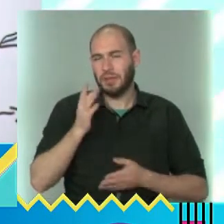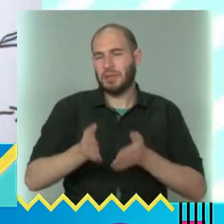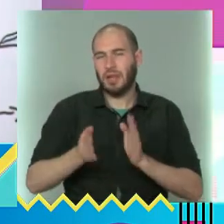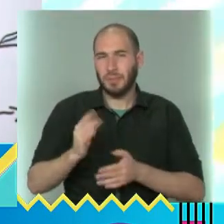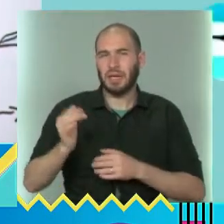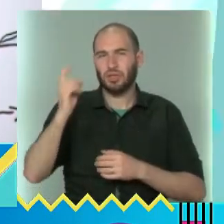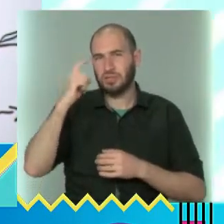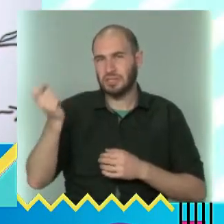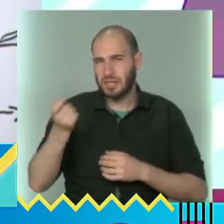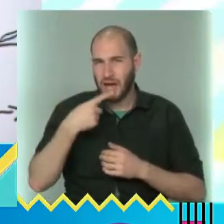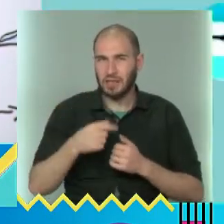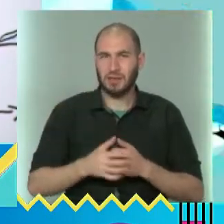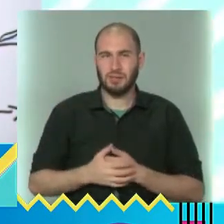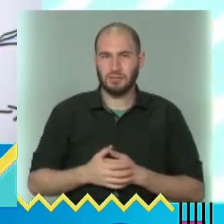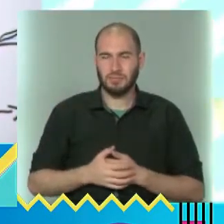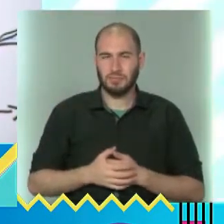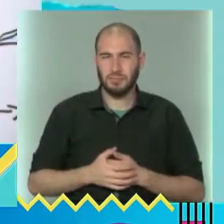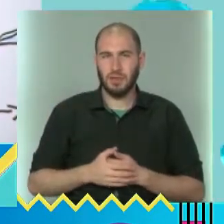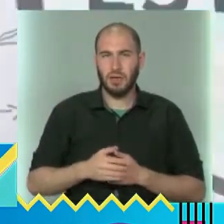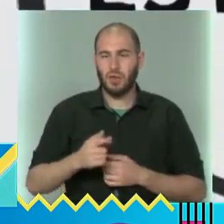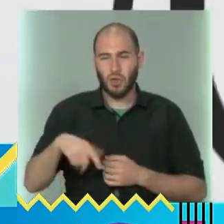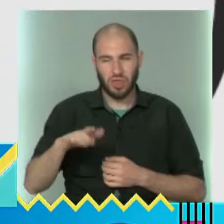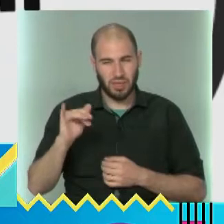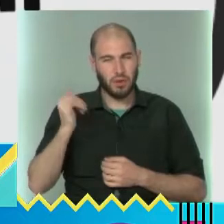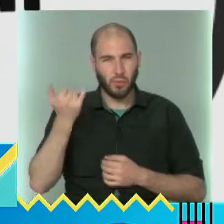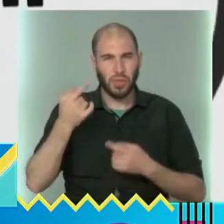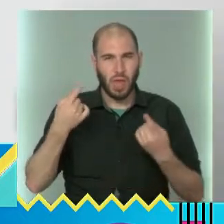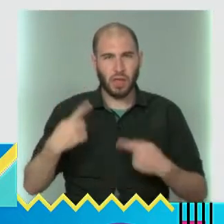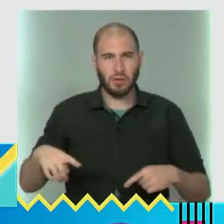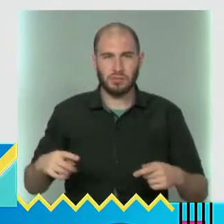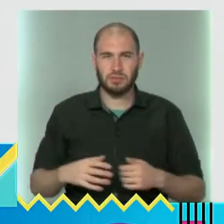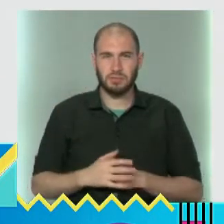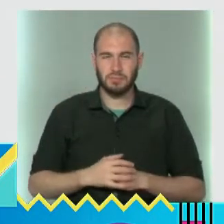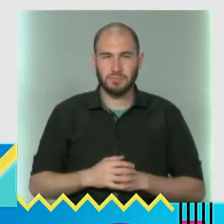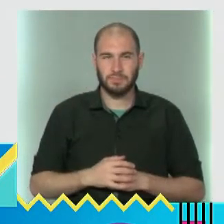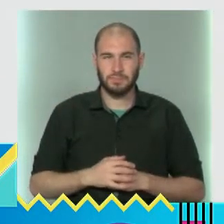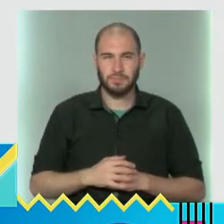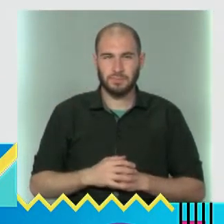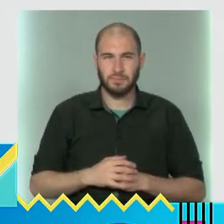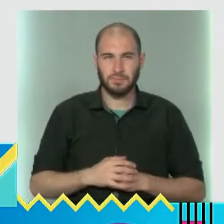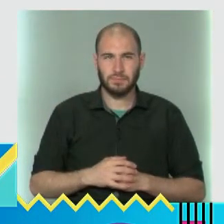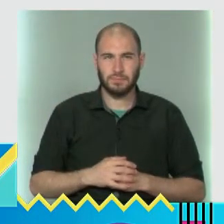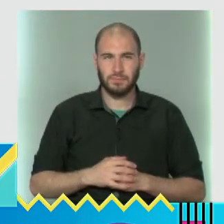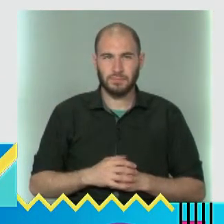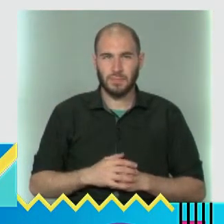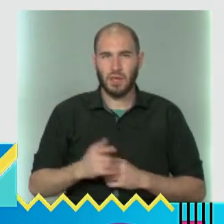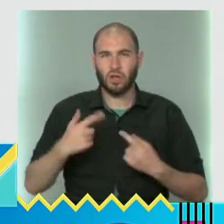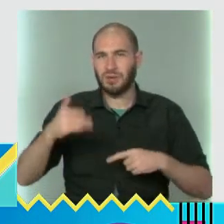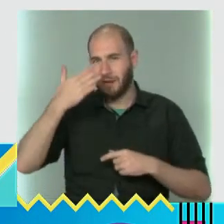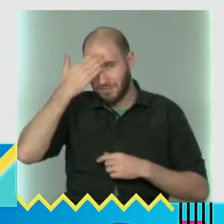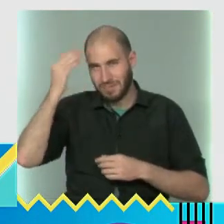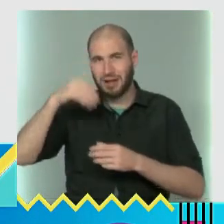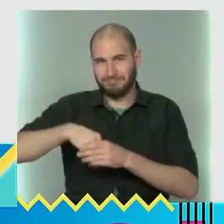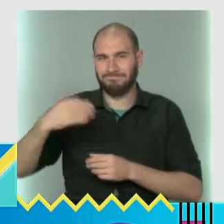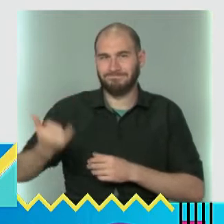un psiquiatra, ¿sí? Cuando encontramos situaciones que son patológicas,